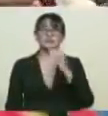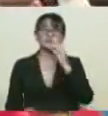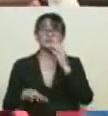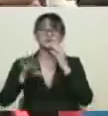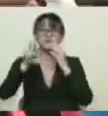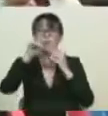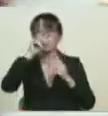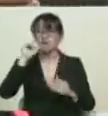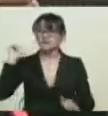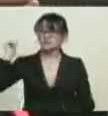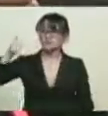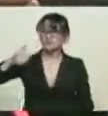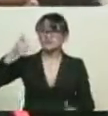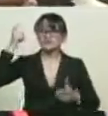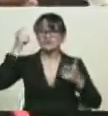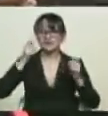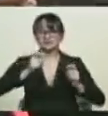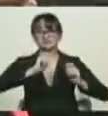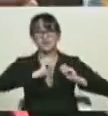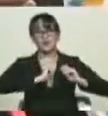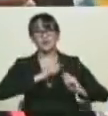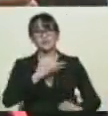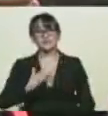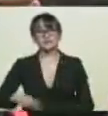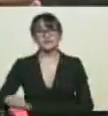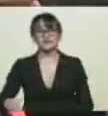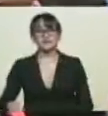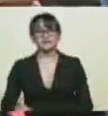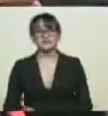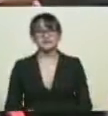5 años han pasado desde que Chávez me dejó al frente de la patria.